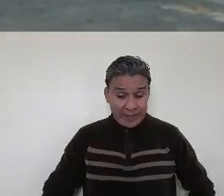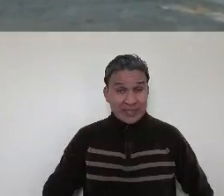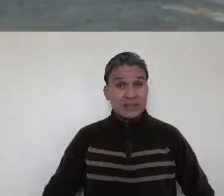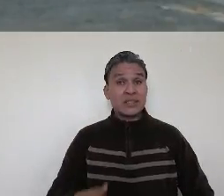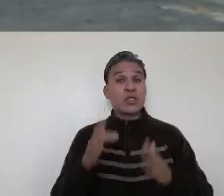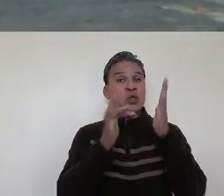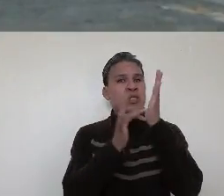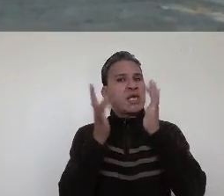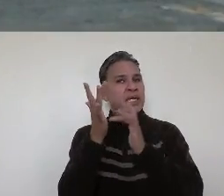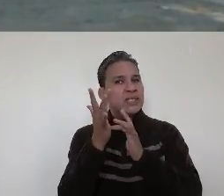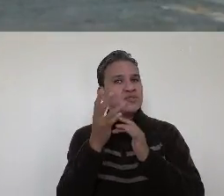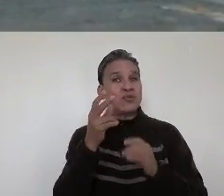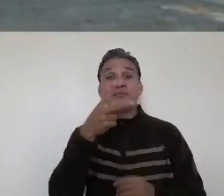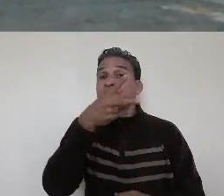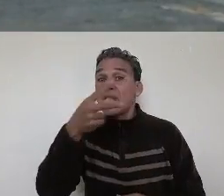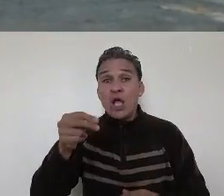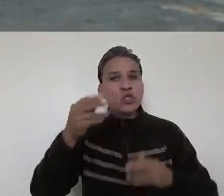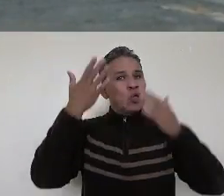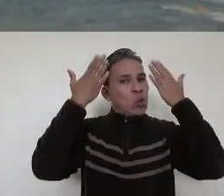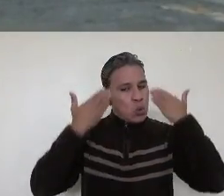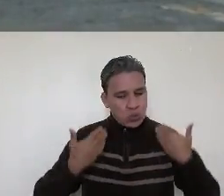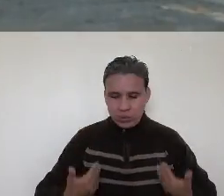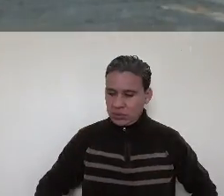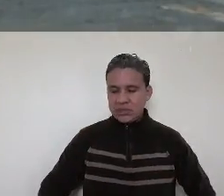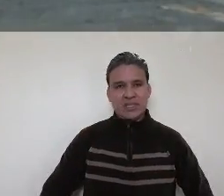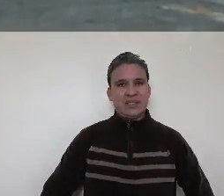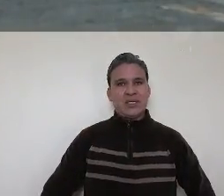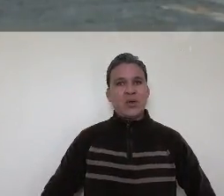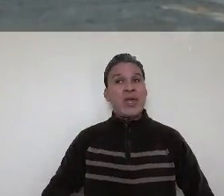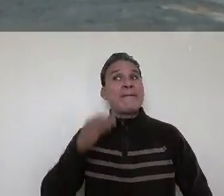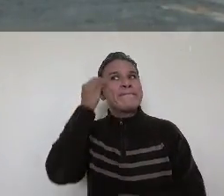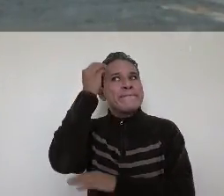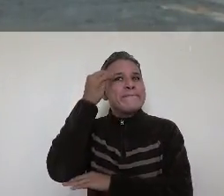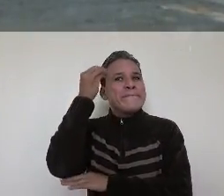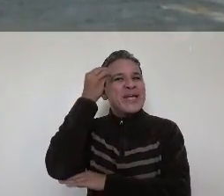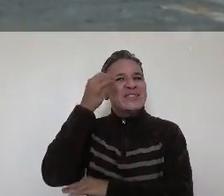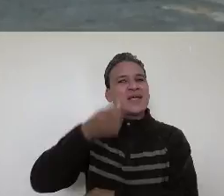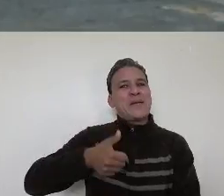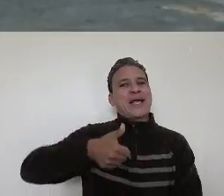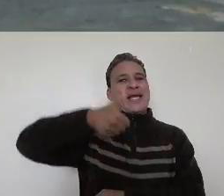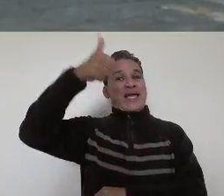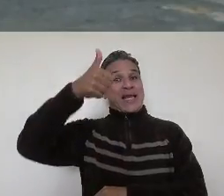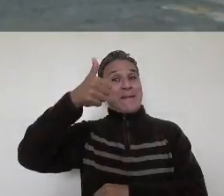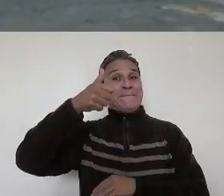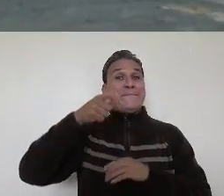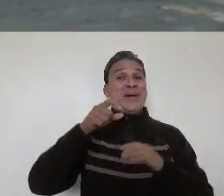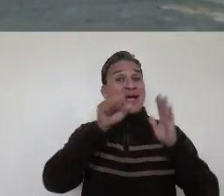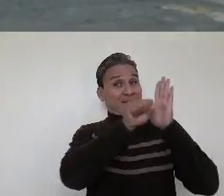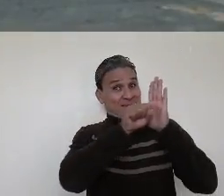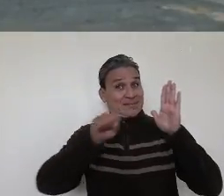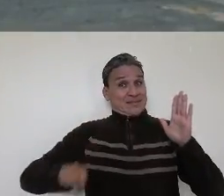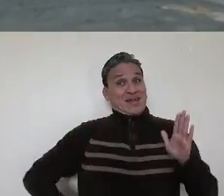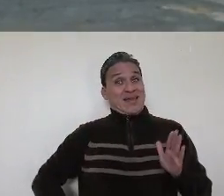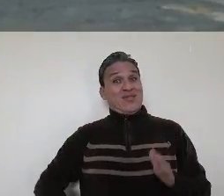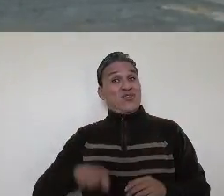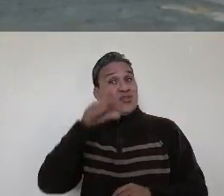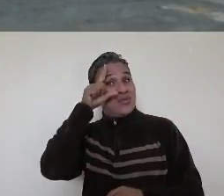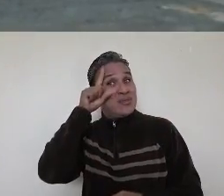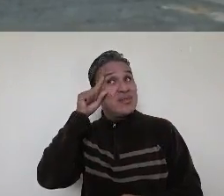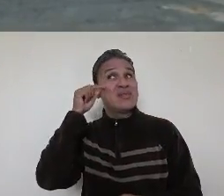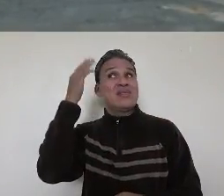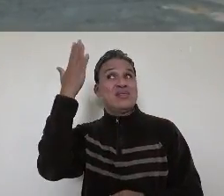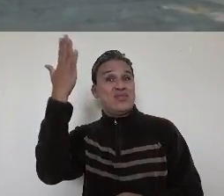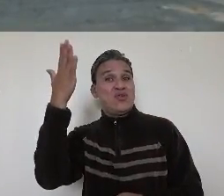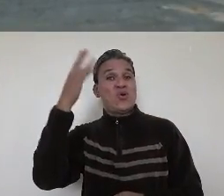utilizar y se consideraron que eran más que el padre de la